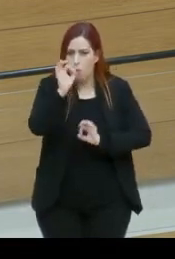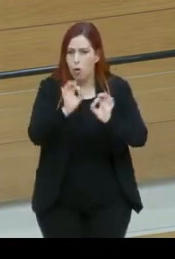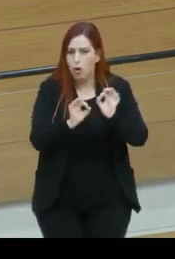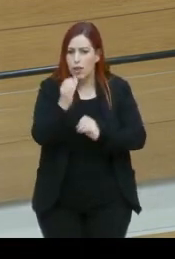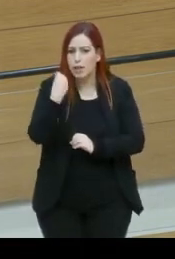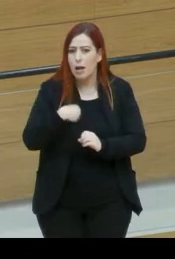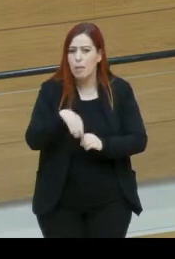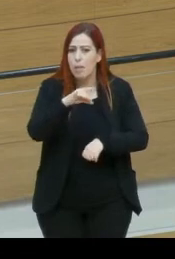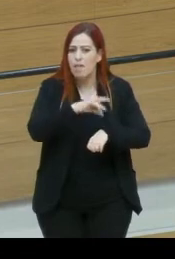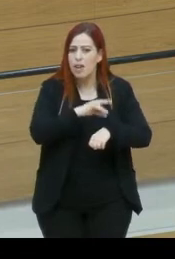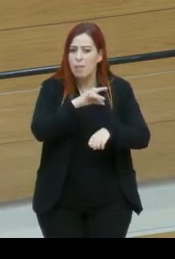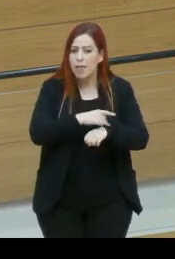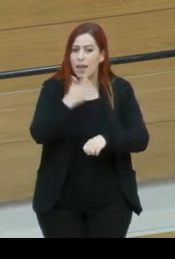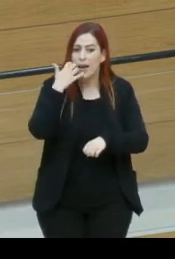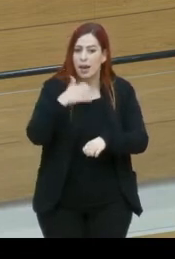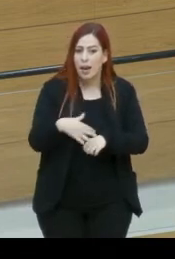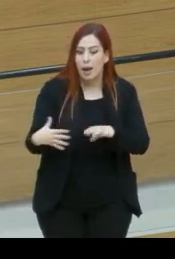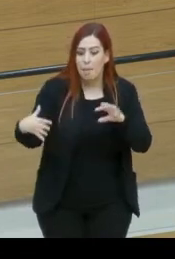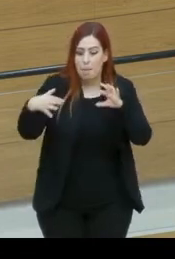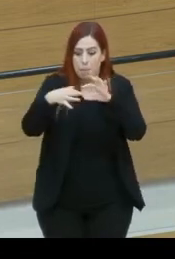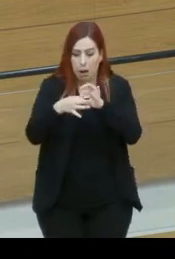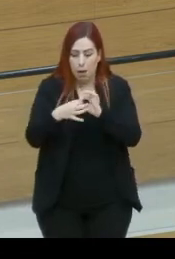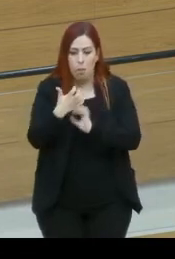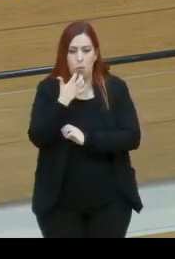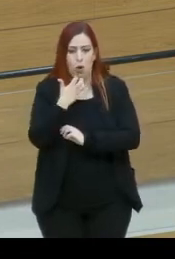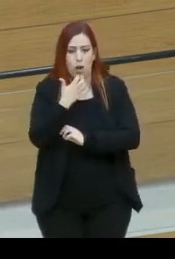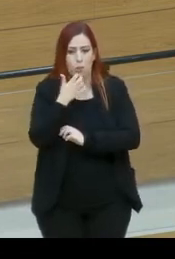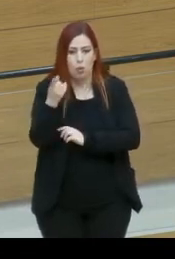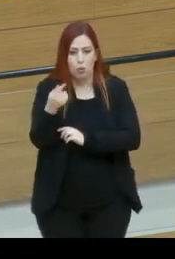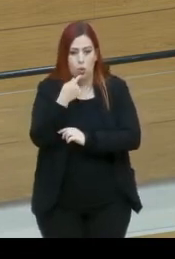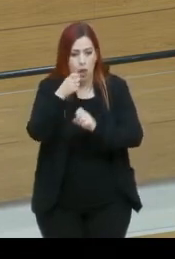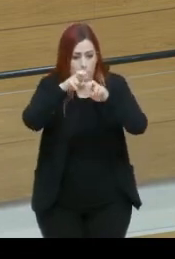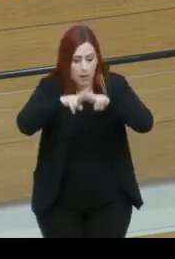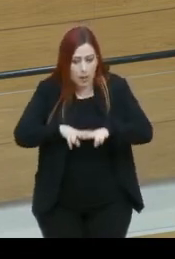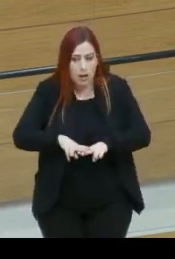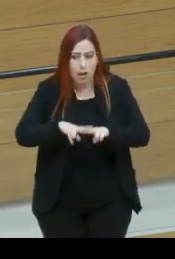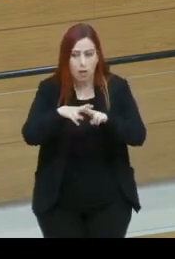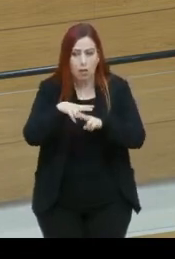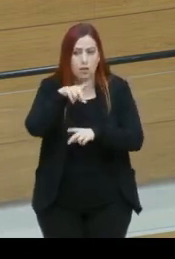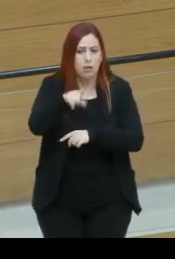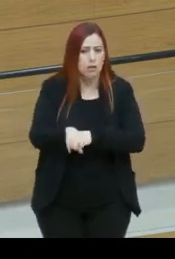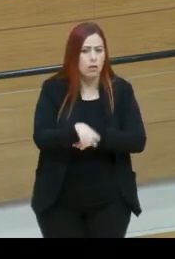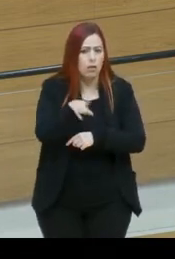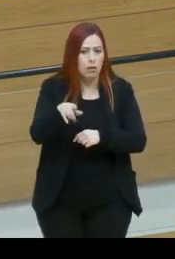de esas enfermedades raras puede estar relacionado, por ejemplo, con lo que tú estás investigando concretamente?